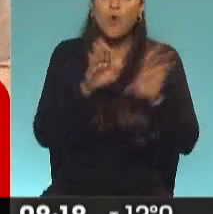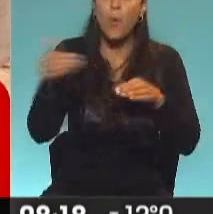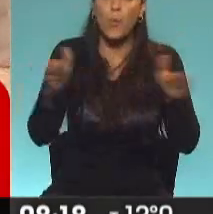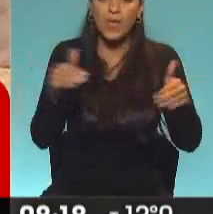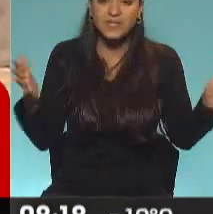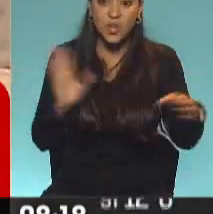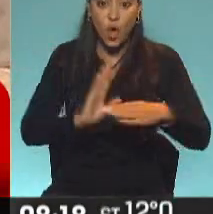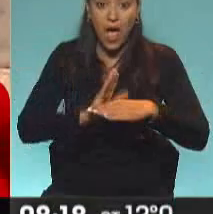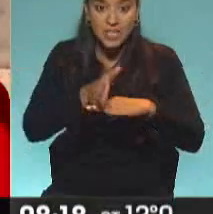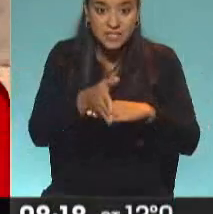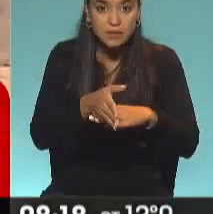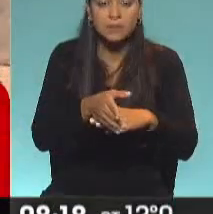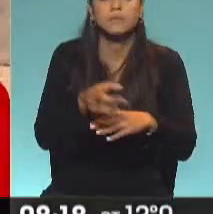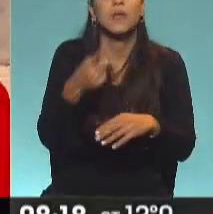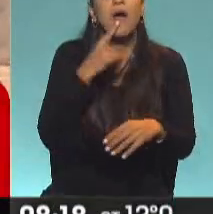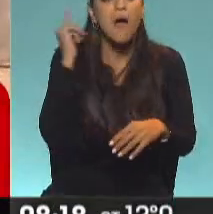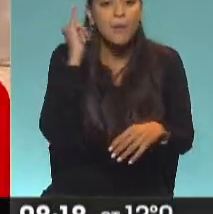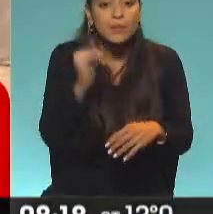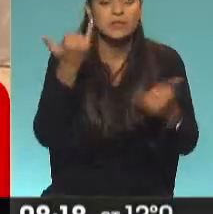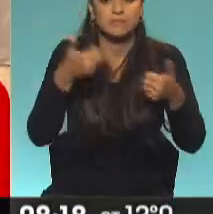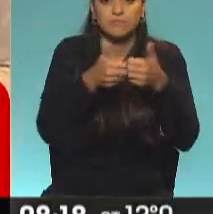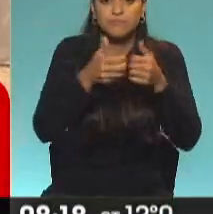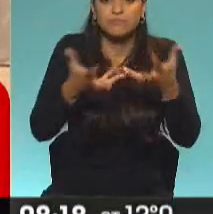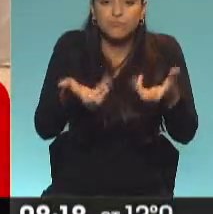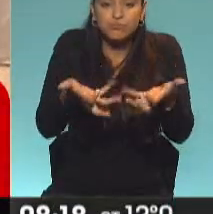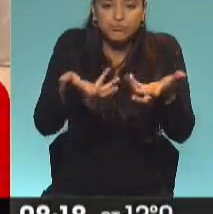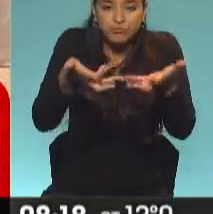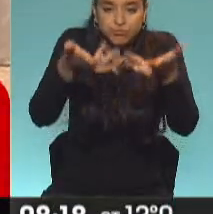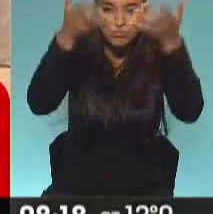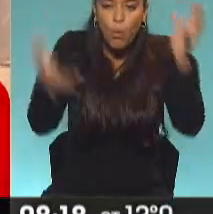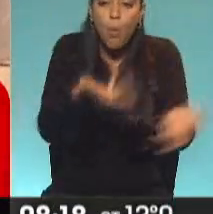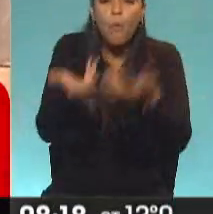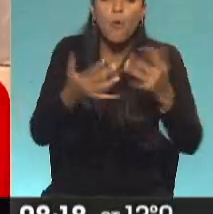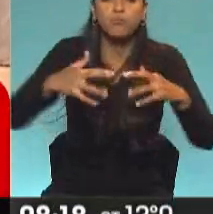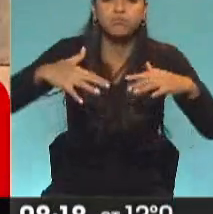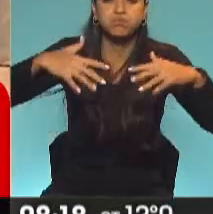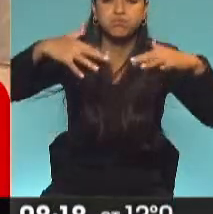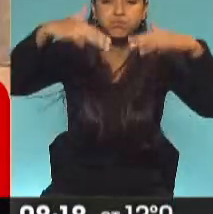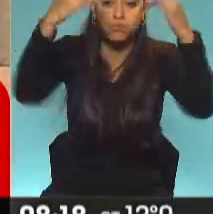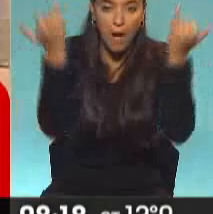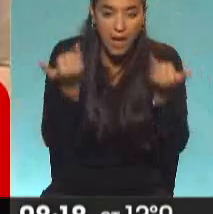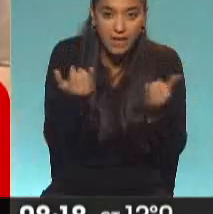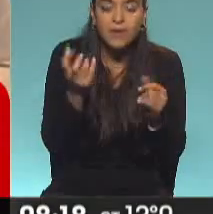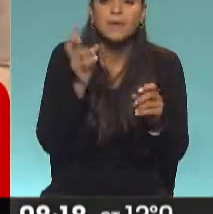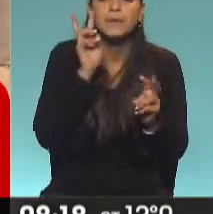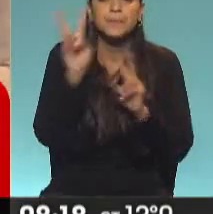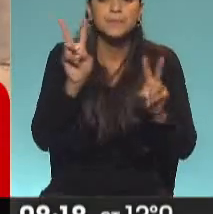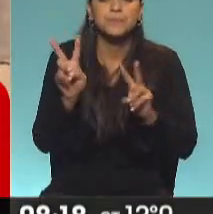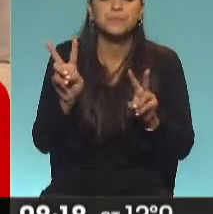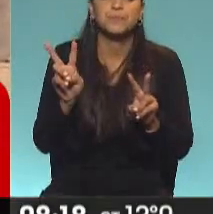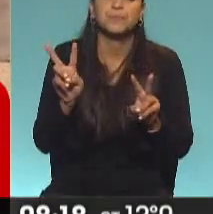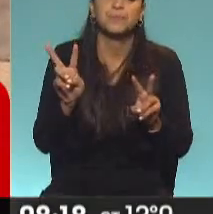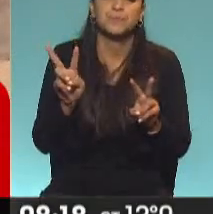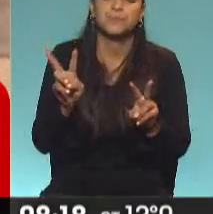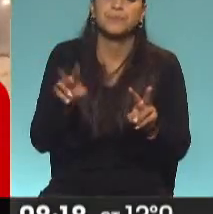están acercando nos indican que estas columnas de humo que ustedes hacían referencia se ven desde la ruta. Y les